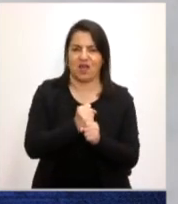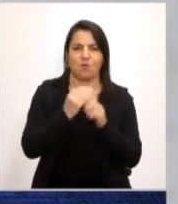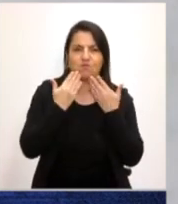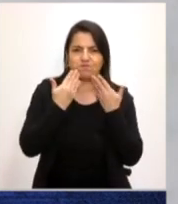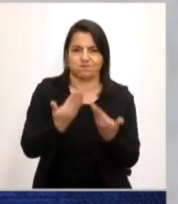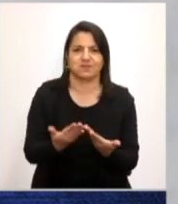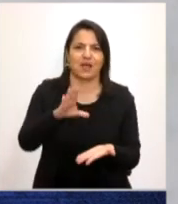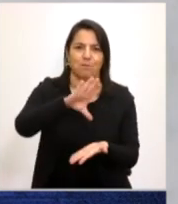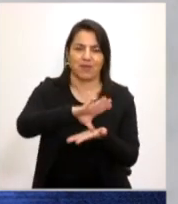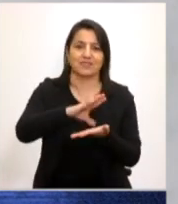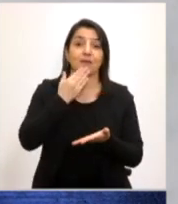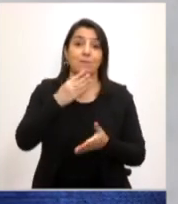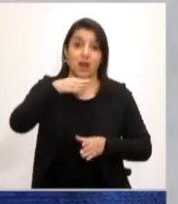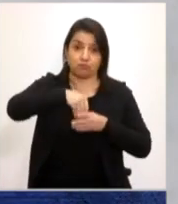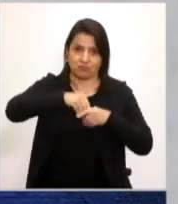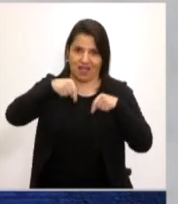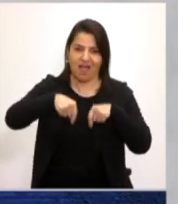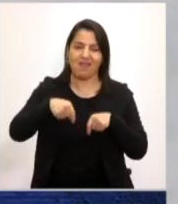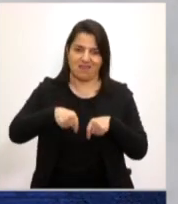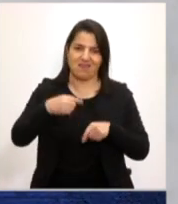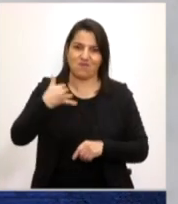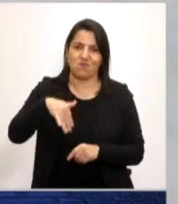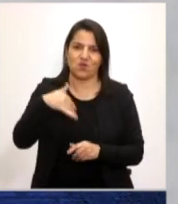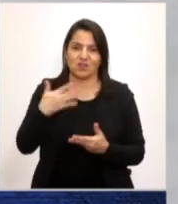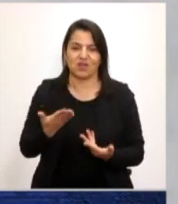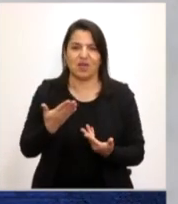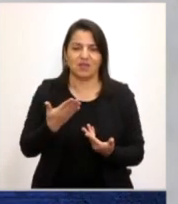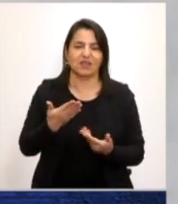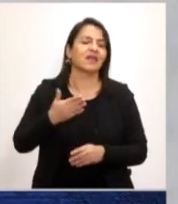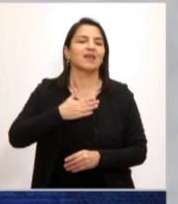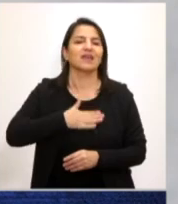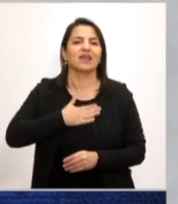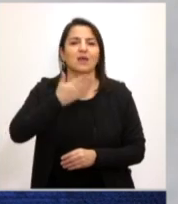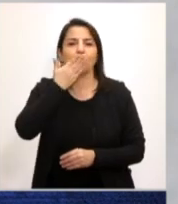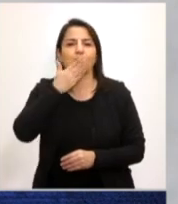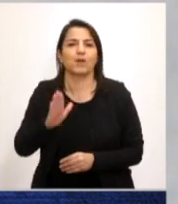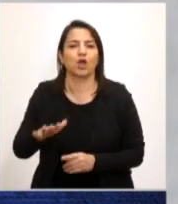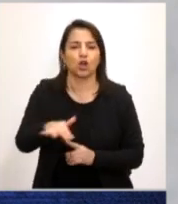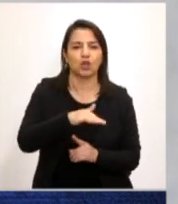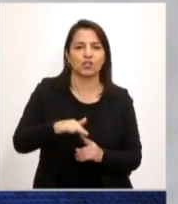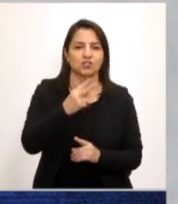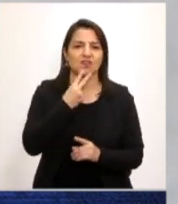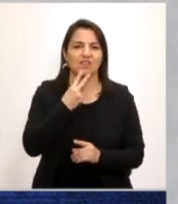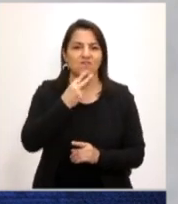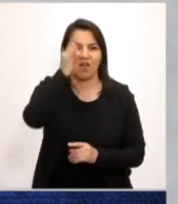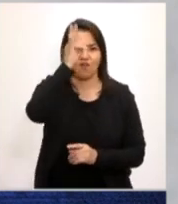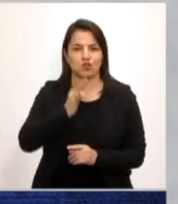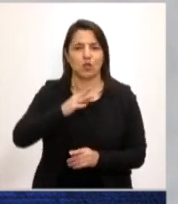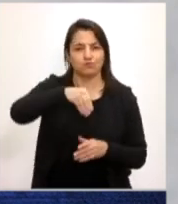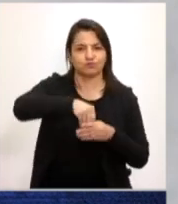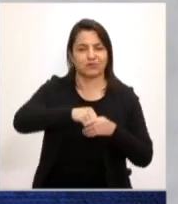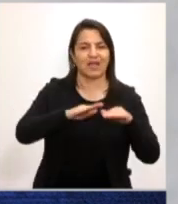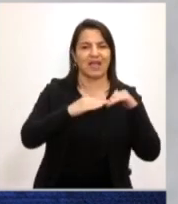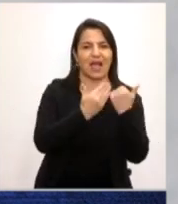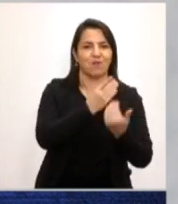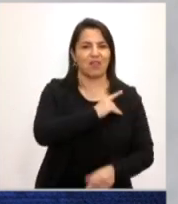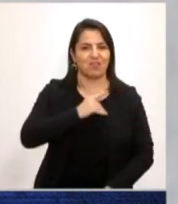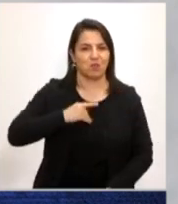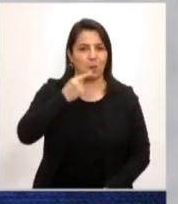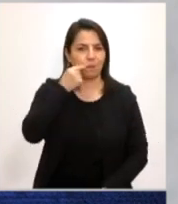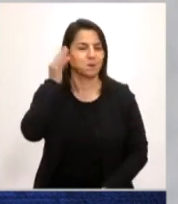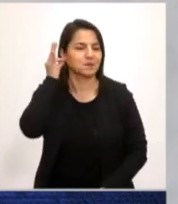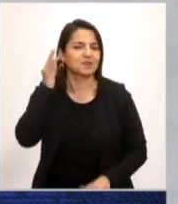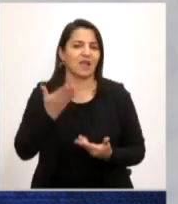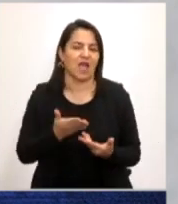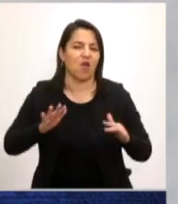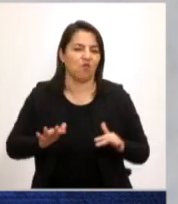ocurre aquí dentro. Es por ello que buscamos mejores condiciones de vida para las funcionarias y funcionarios de nuestra Cámara de Diputadas y Diputados. Hemos iniciado un